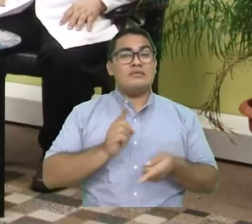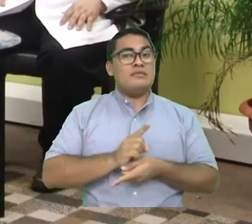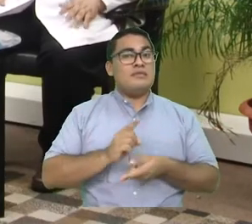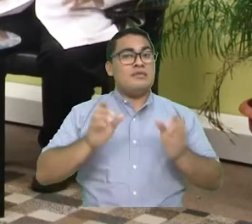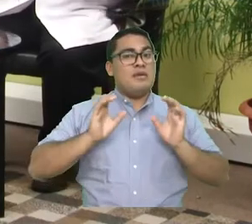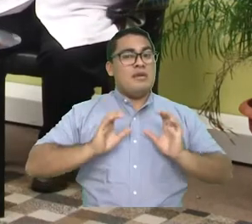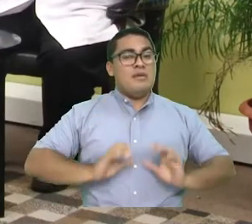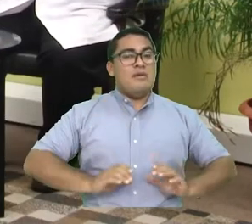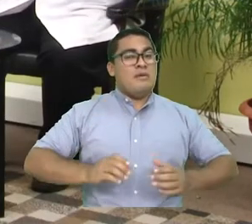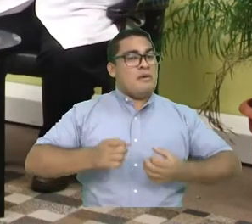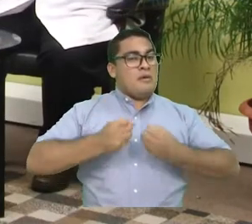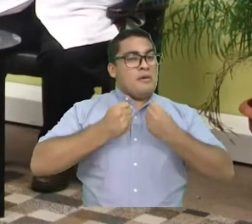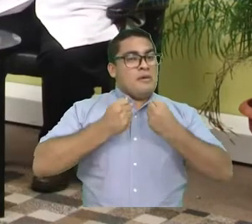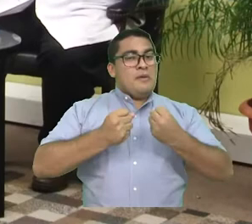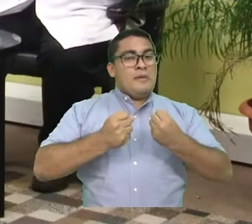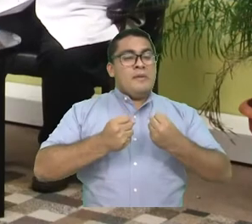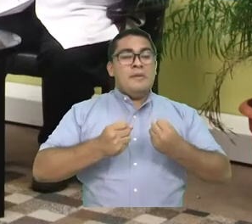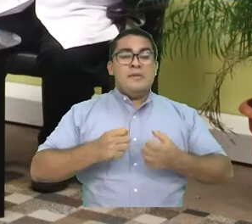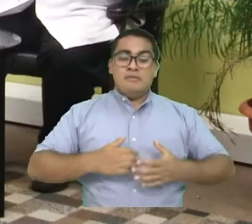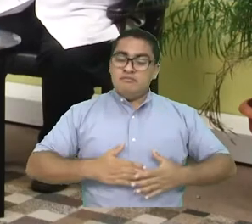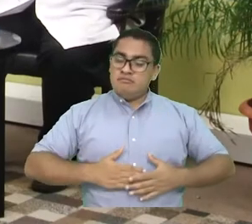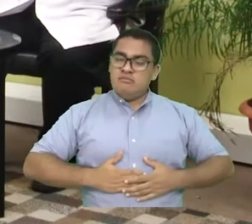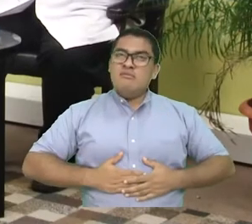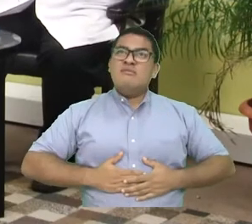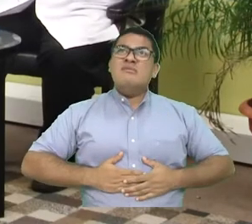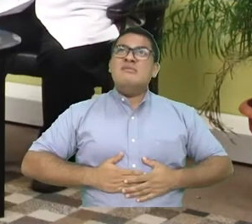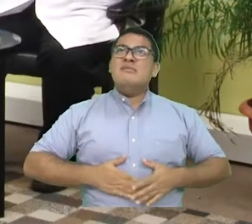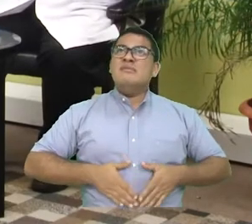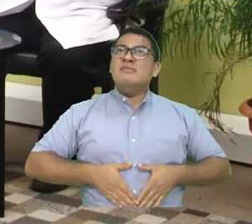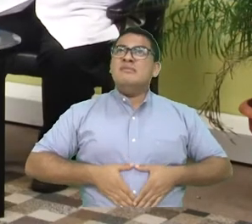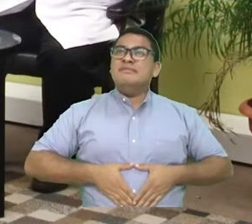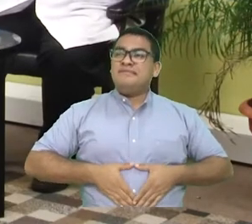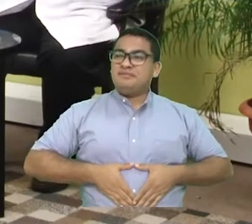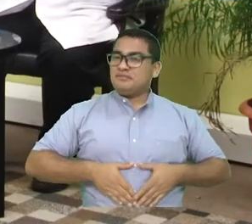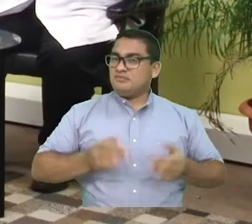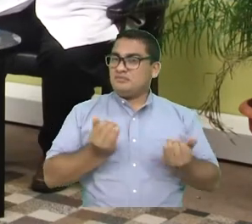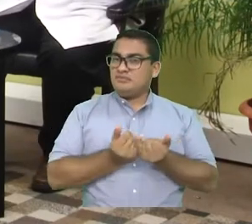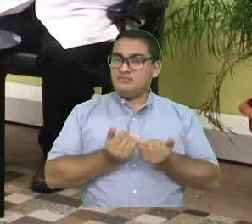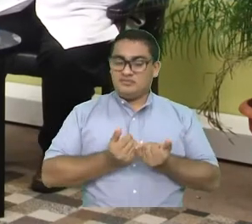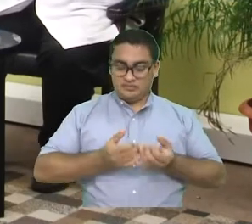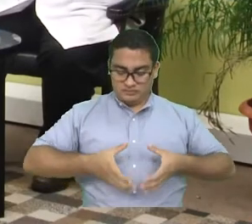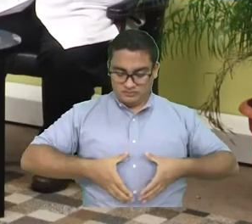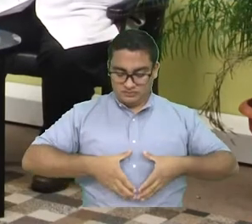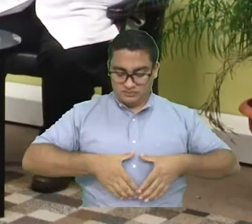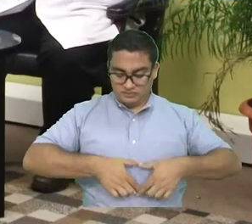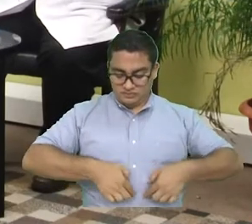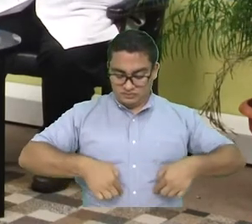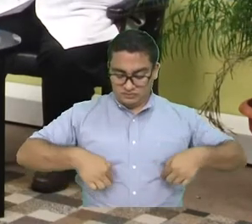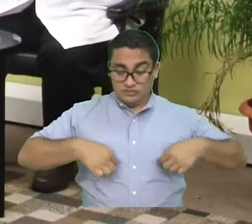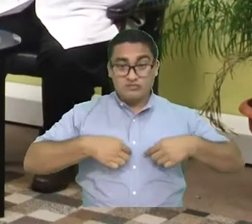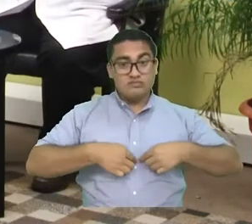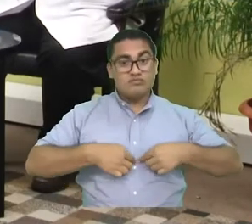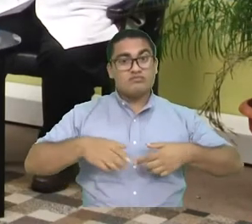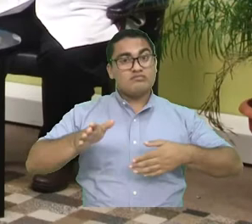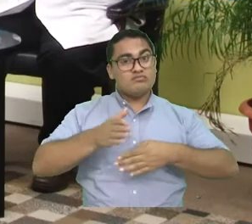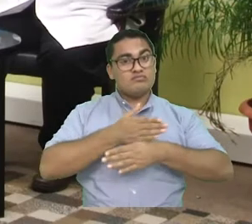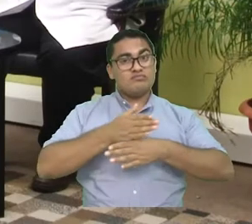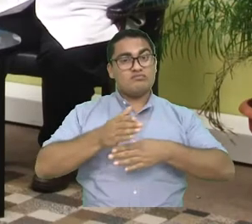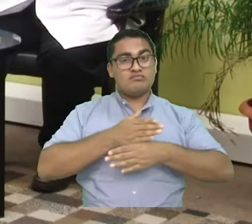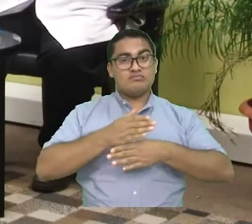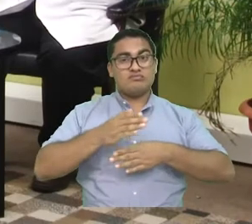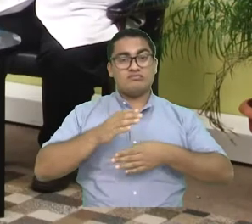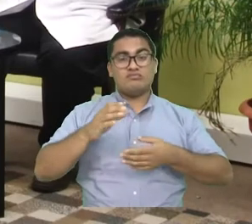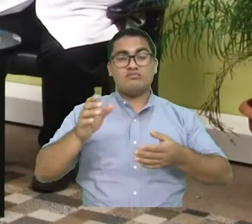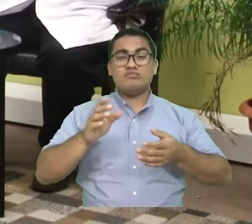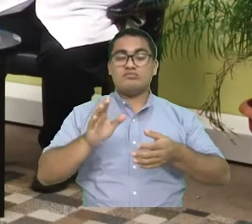después. Exactamente. El estómago, obviamente, imagínate una bolsa en donde tiene varias capas. Entre eso, pues,